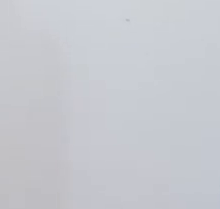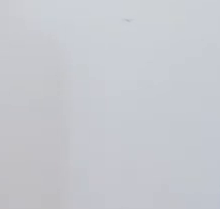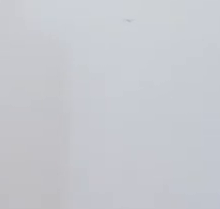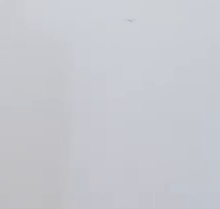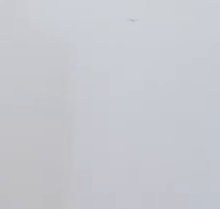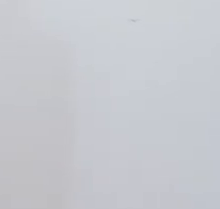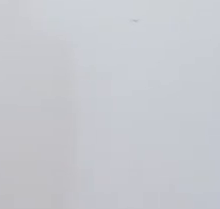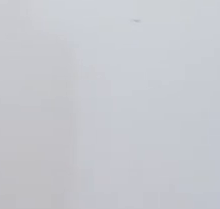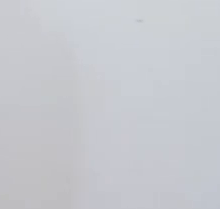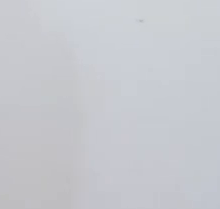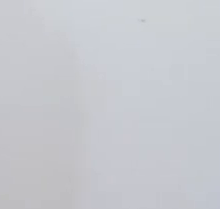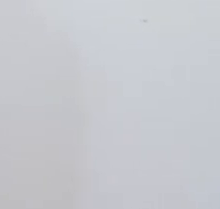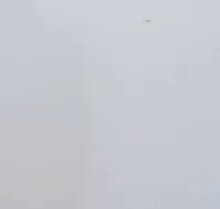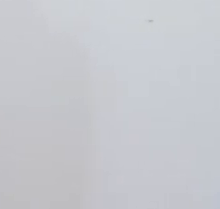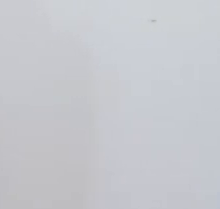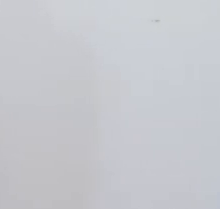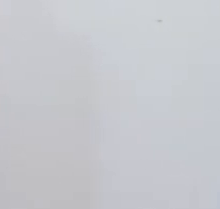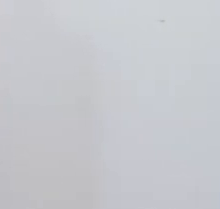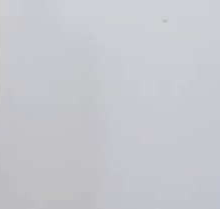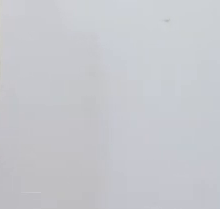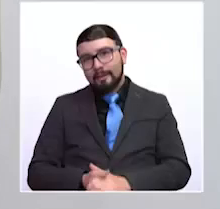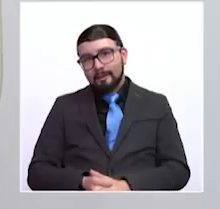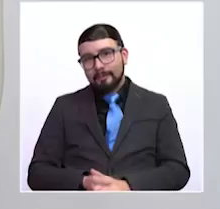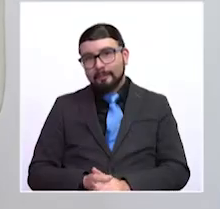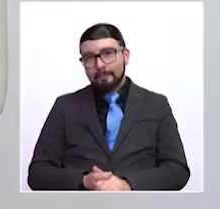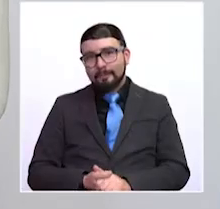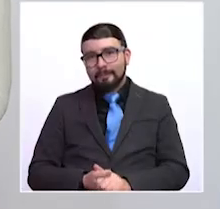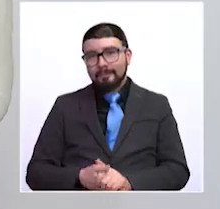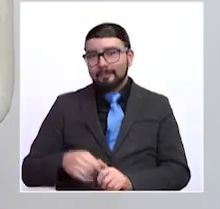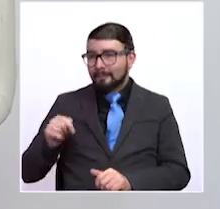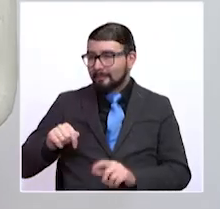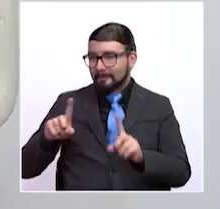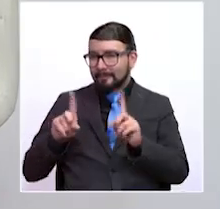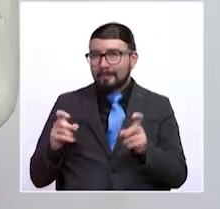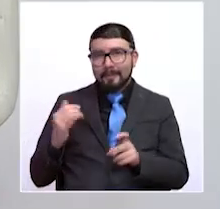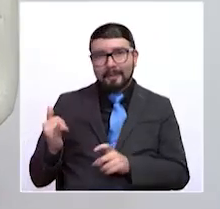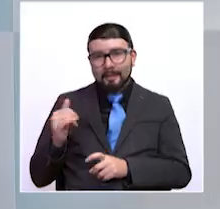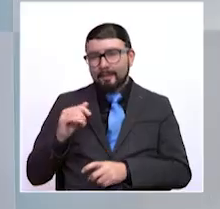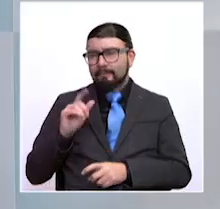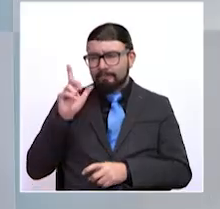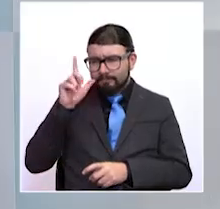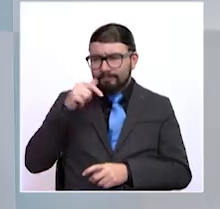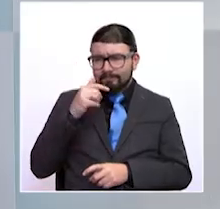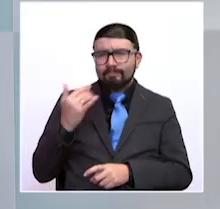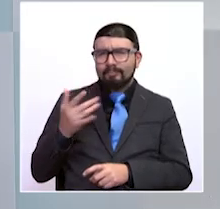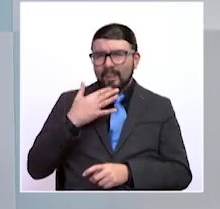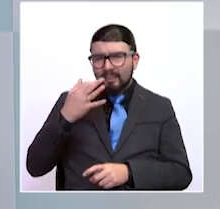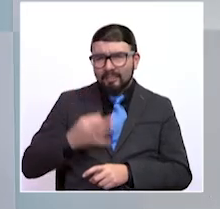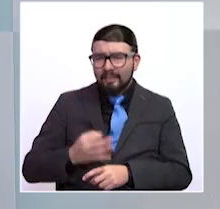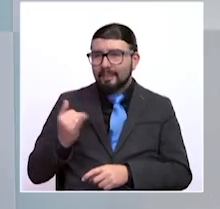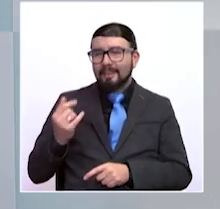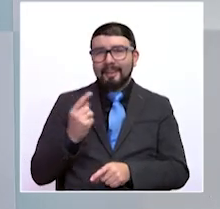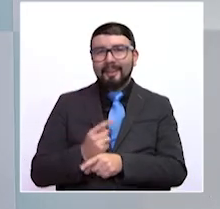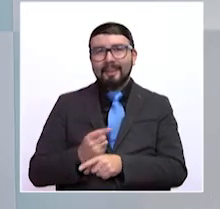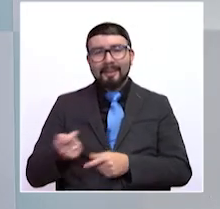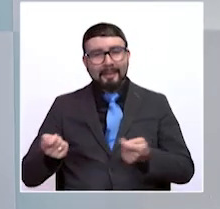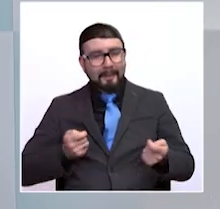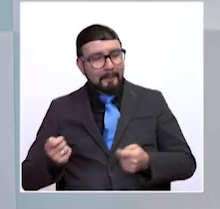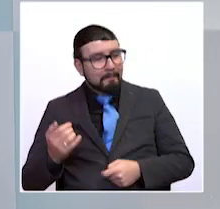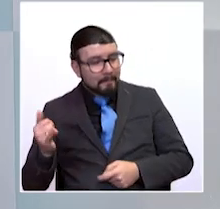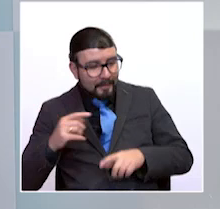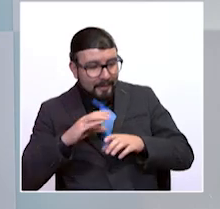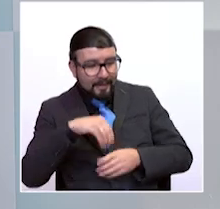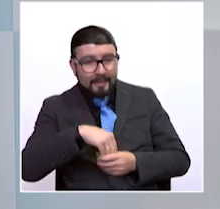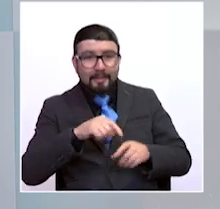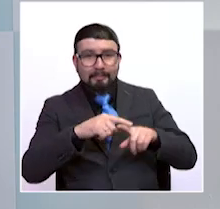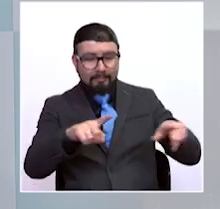labor tan linda. Y pues el tema de hoy es triste porque es lo que les toca vivir a ustedes en los quirófanos,